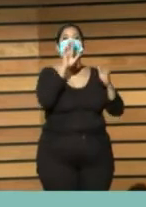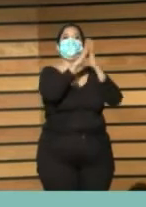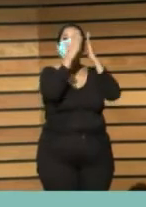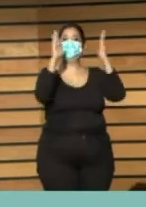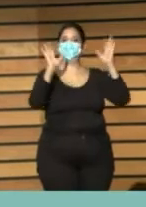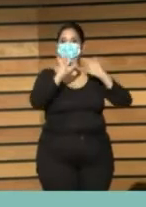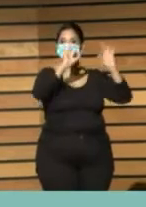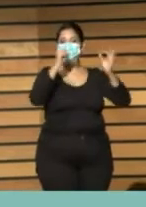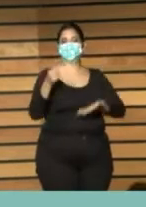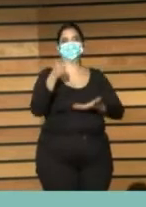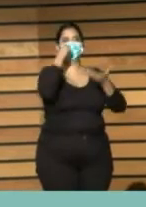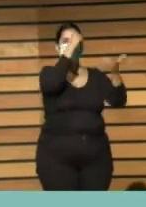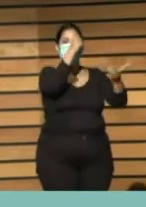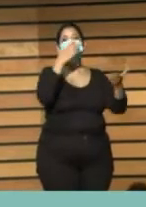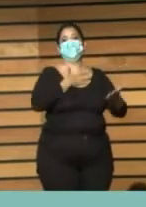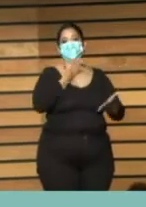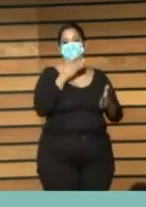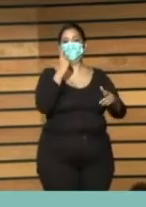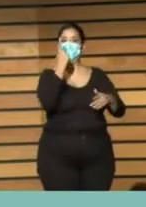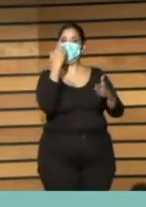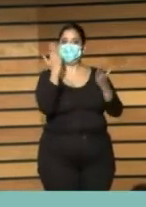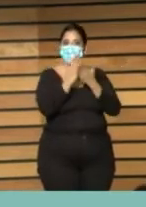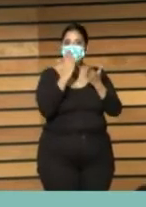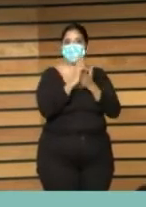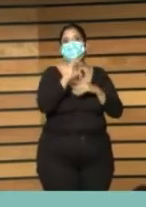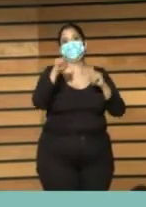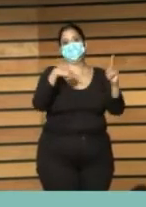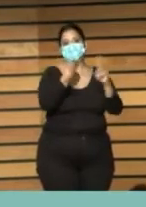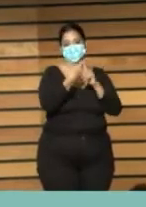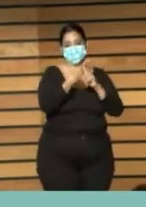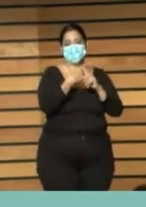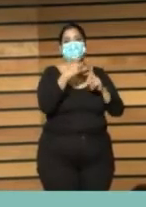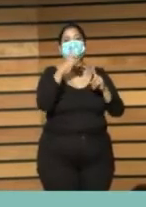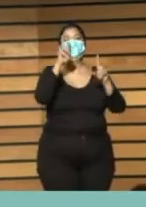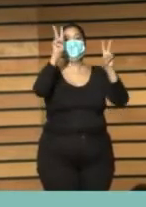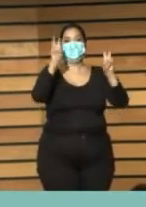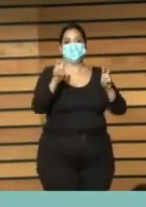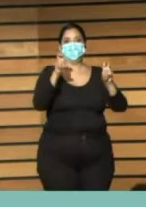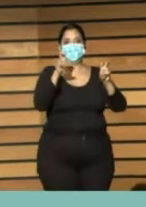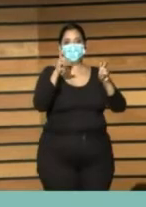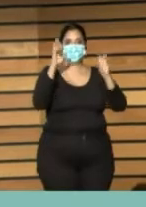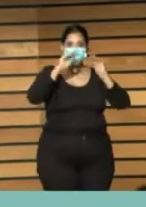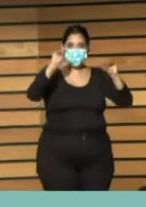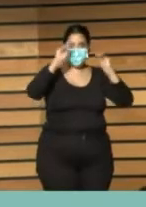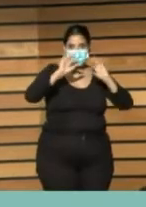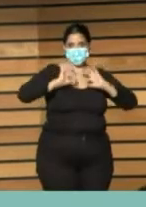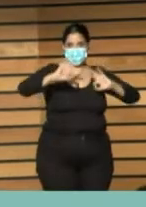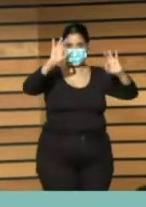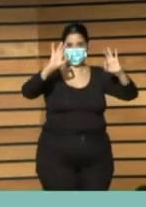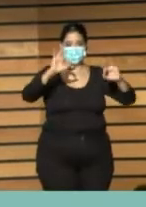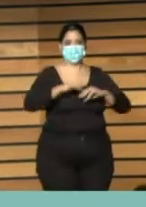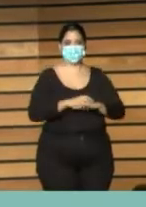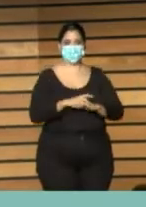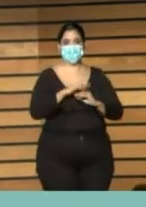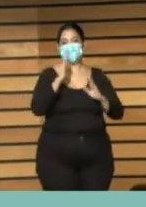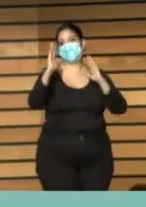y otra para asistir a un curso ofrecido por la Subdirección General de Coordinación Bibliotecaria durante 2022.